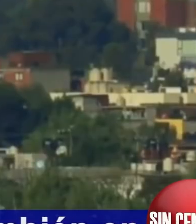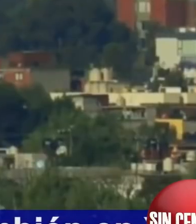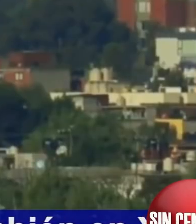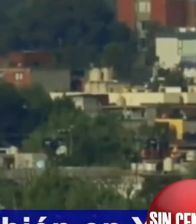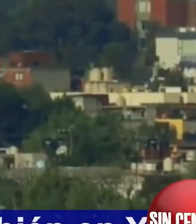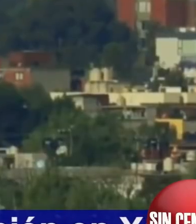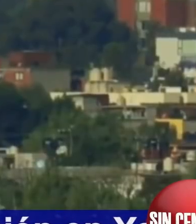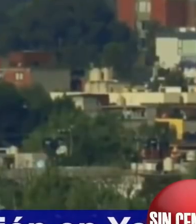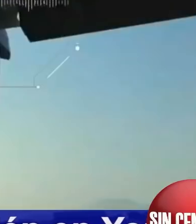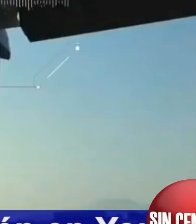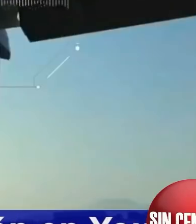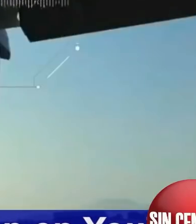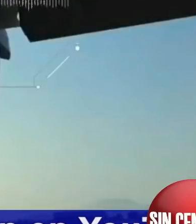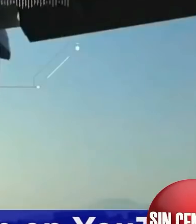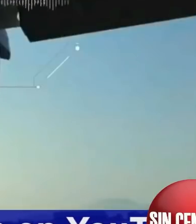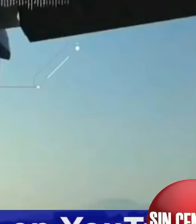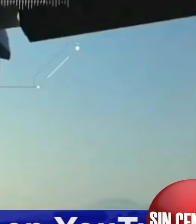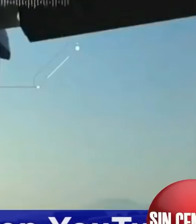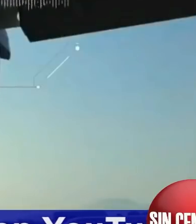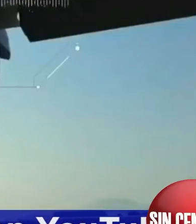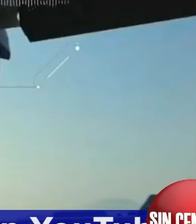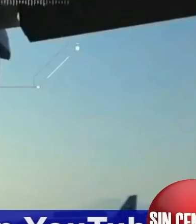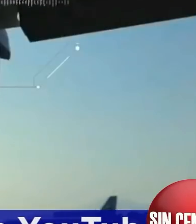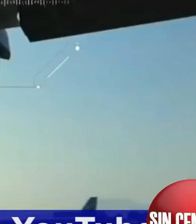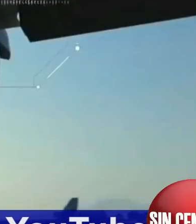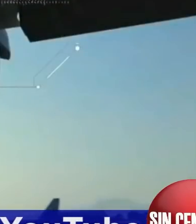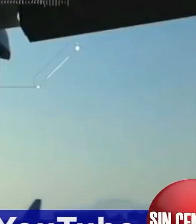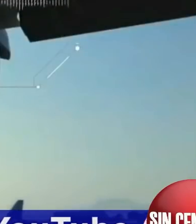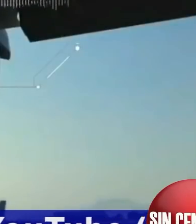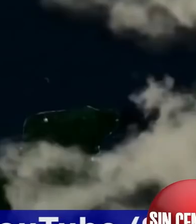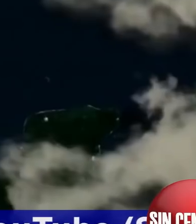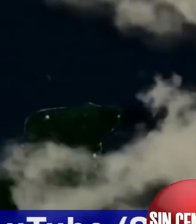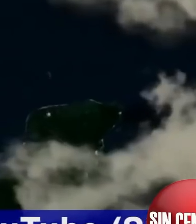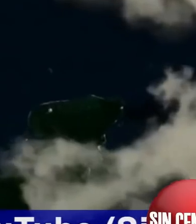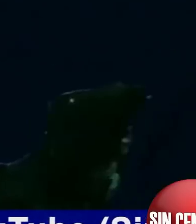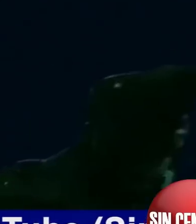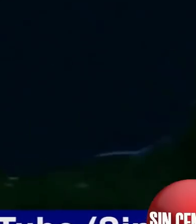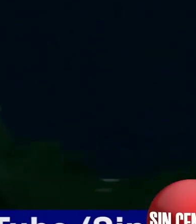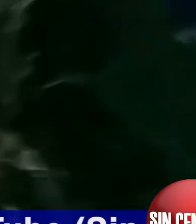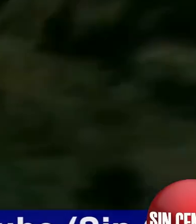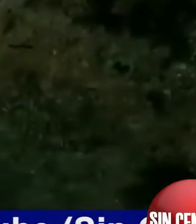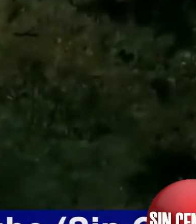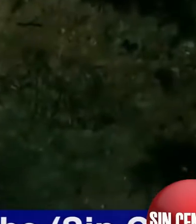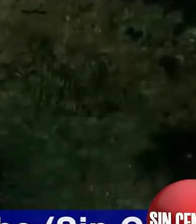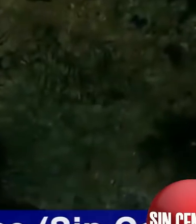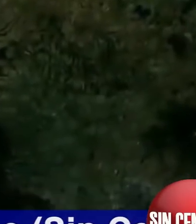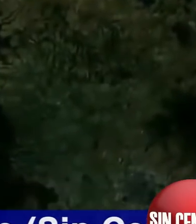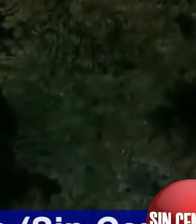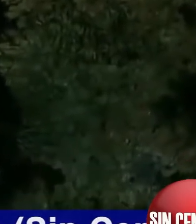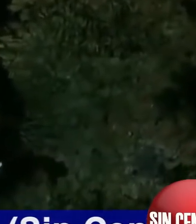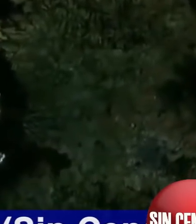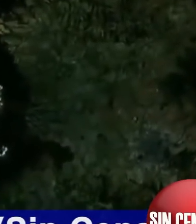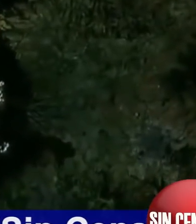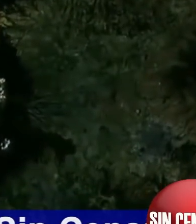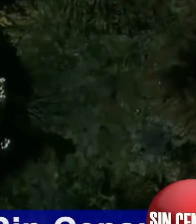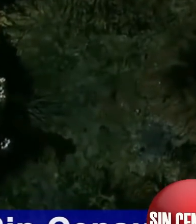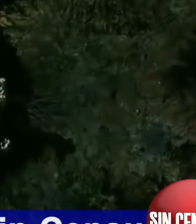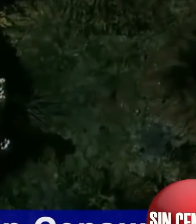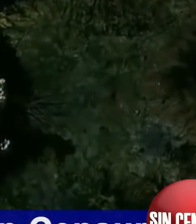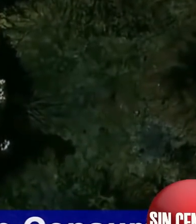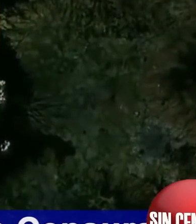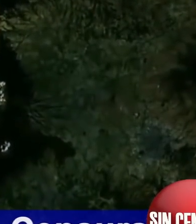y sonoro para los habitantes de la zona metropolitana. Con la próxima expansión aeroportuaria, integraremos